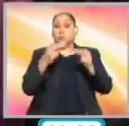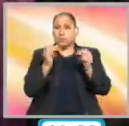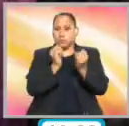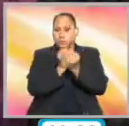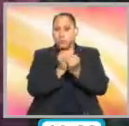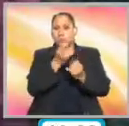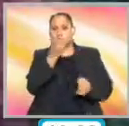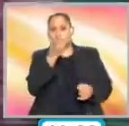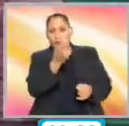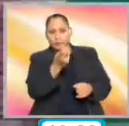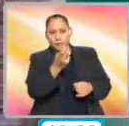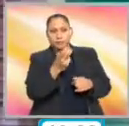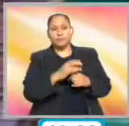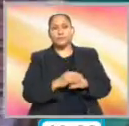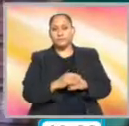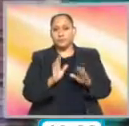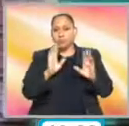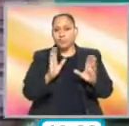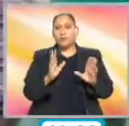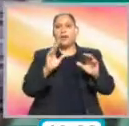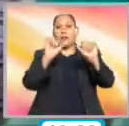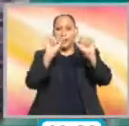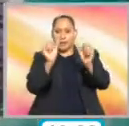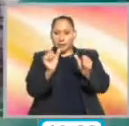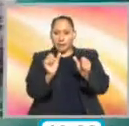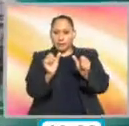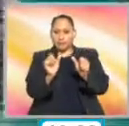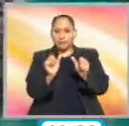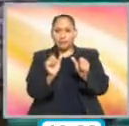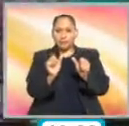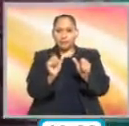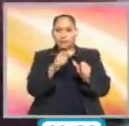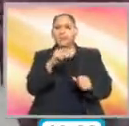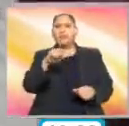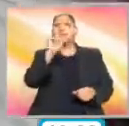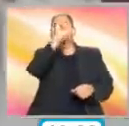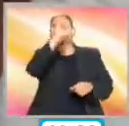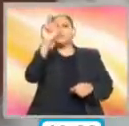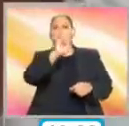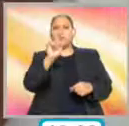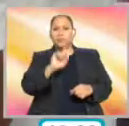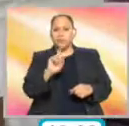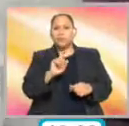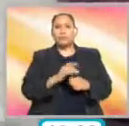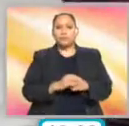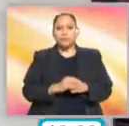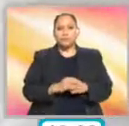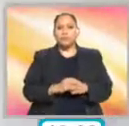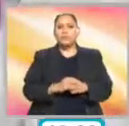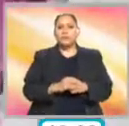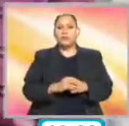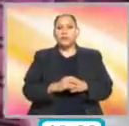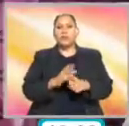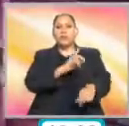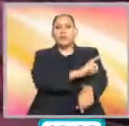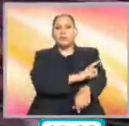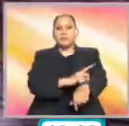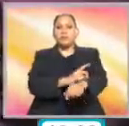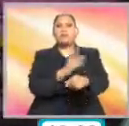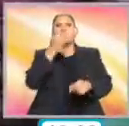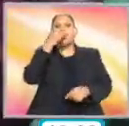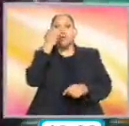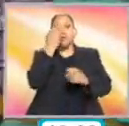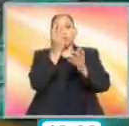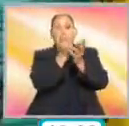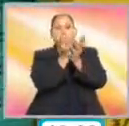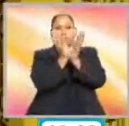hizo este movimiento y ya está una obra de arte. ¿Qué pintó, maestro? No, pintaron la delegación un tulipán. Un tulipán. ¿Y